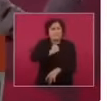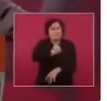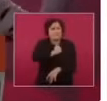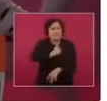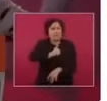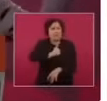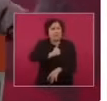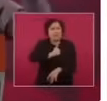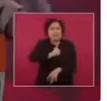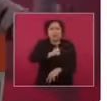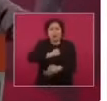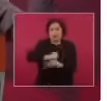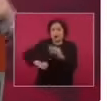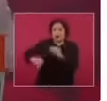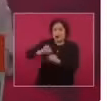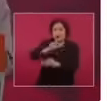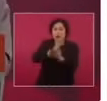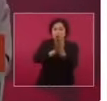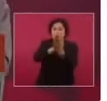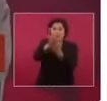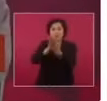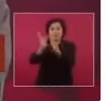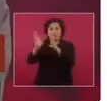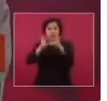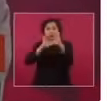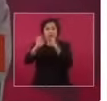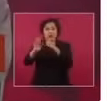¿no?, en Estados Unidos